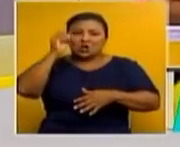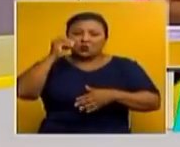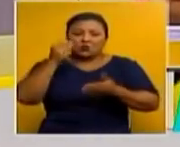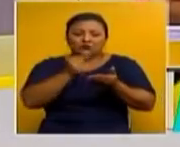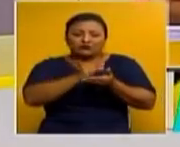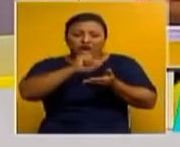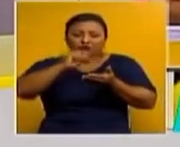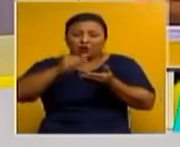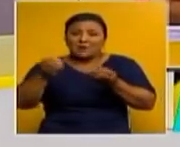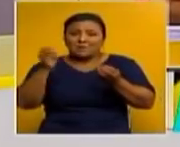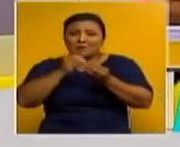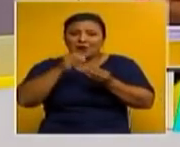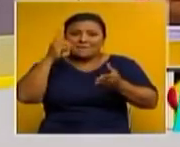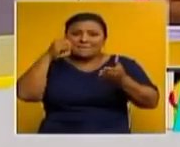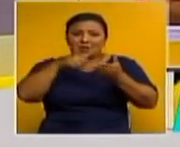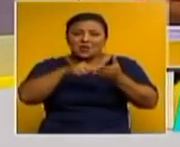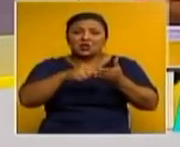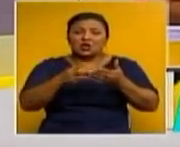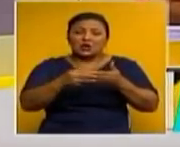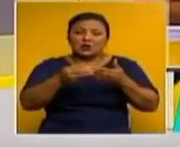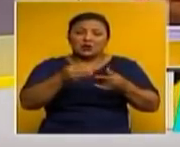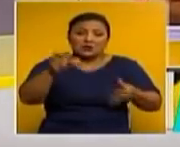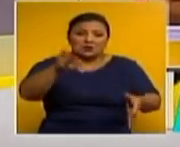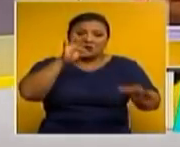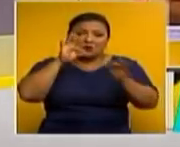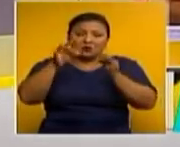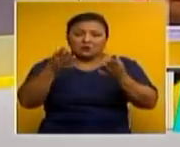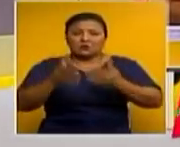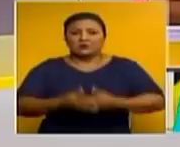cocaína y $1,000 en efectivo se incautaron.